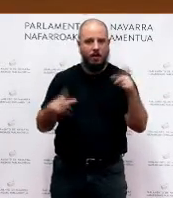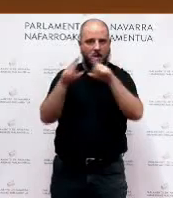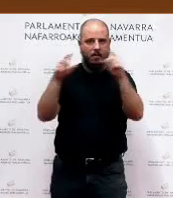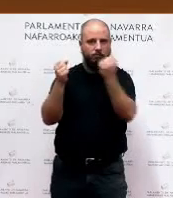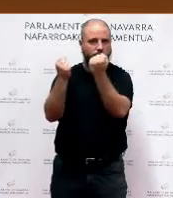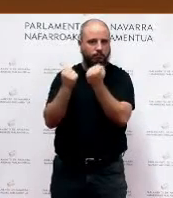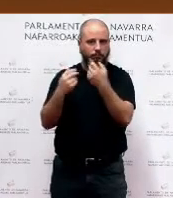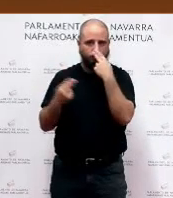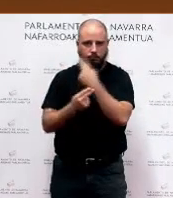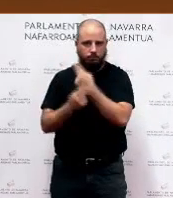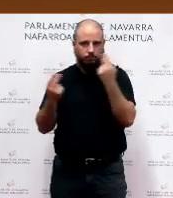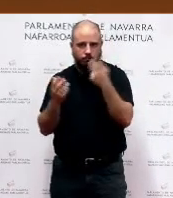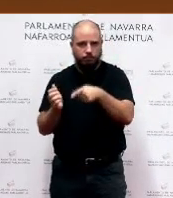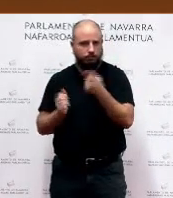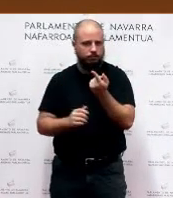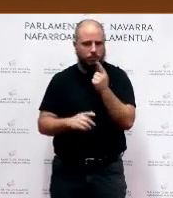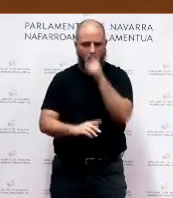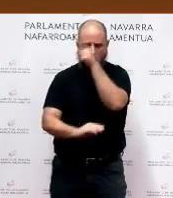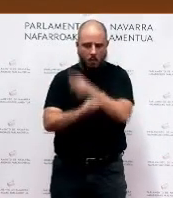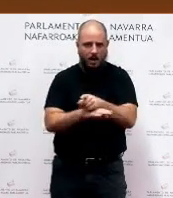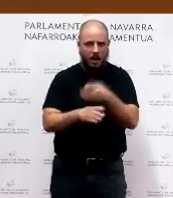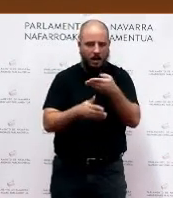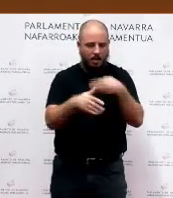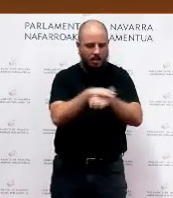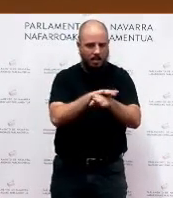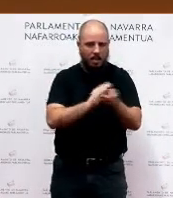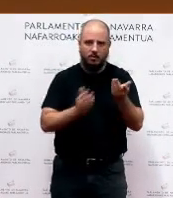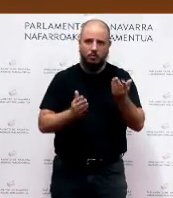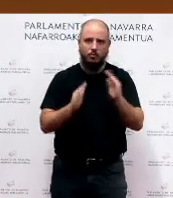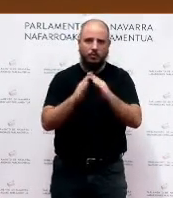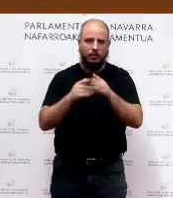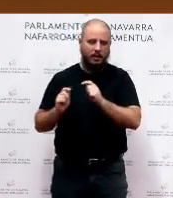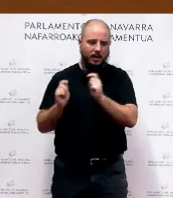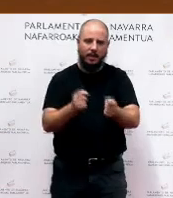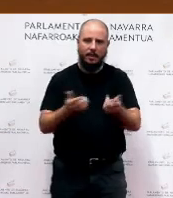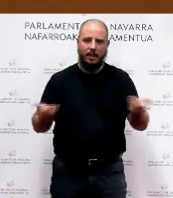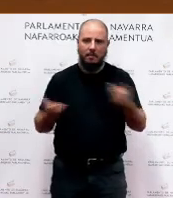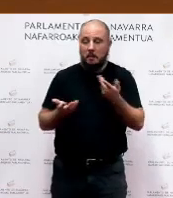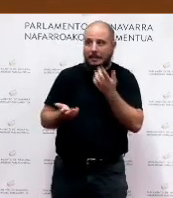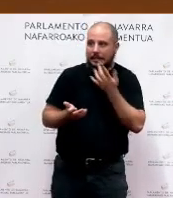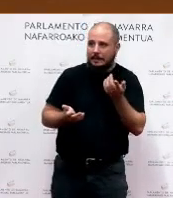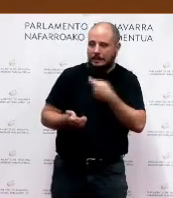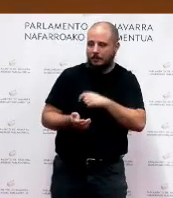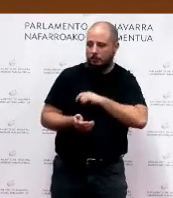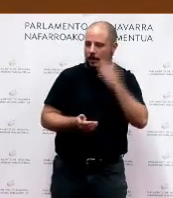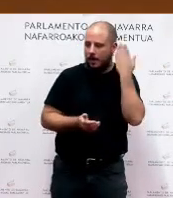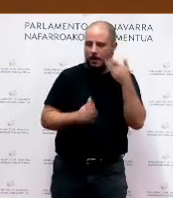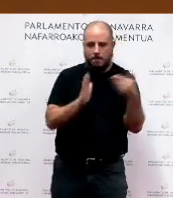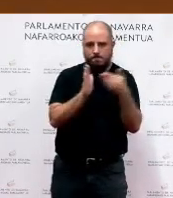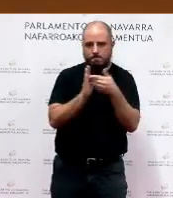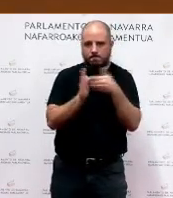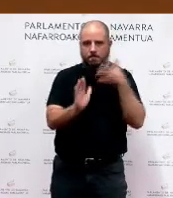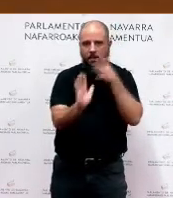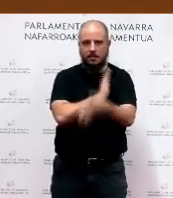tanto, cuanto más lejano esté la consecución de una vivienda digna en España y en Navarra, más están fallando